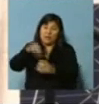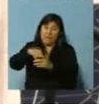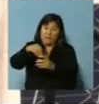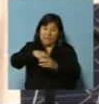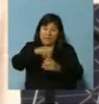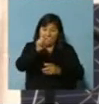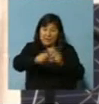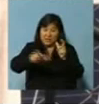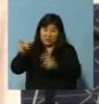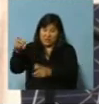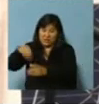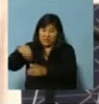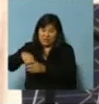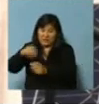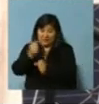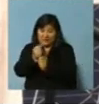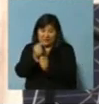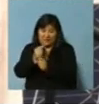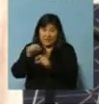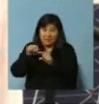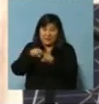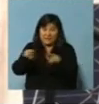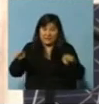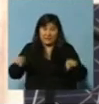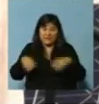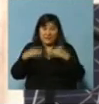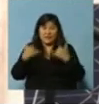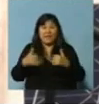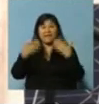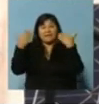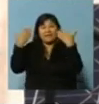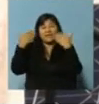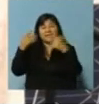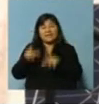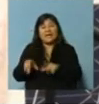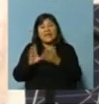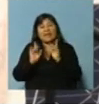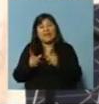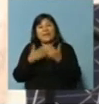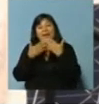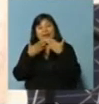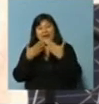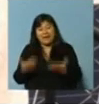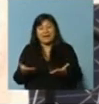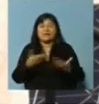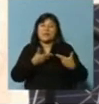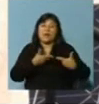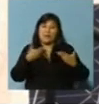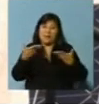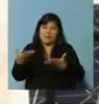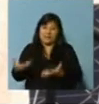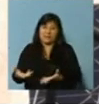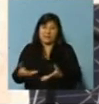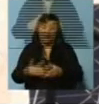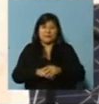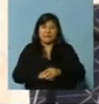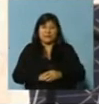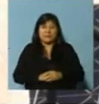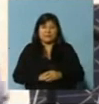este proceso y bueno, principalmente agradecerles por haberme invitado.